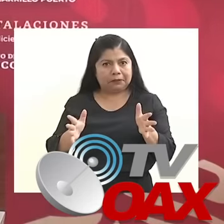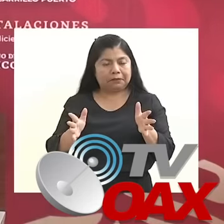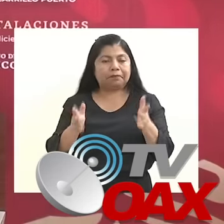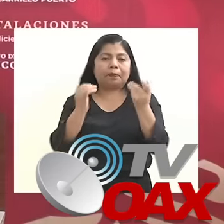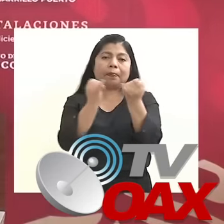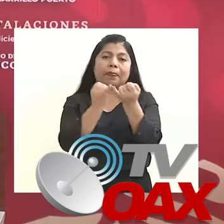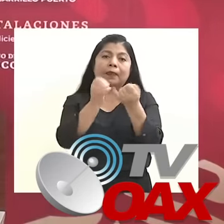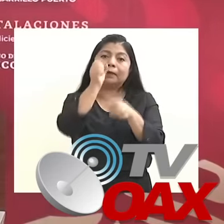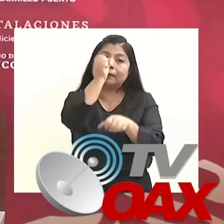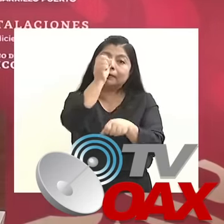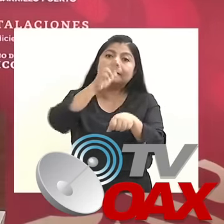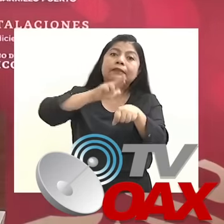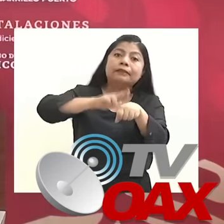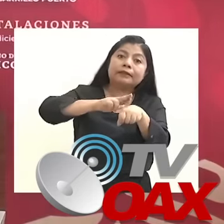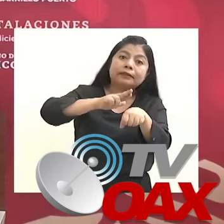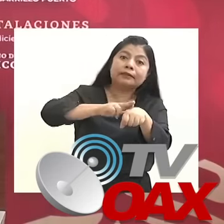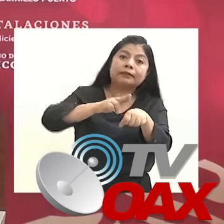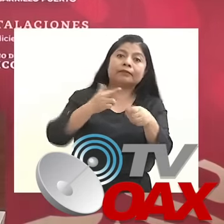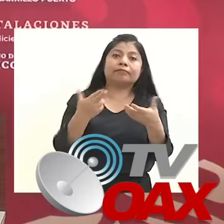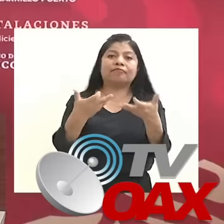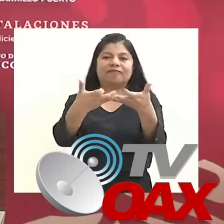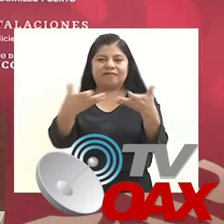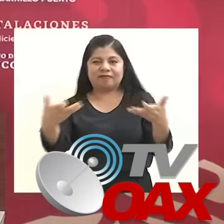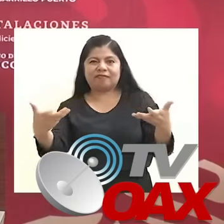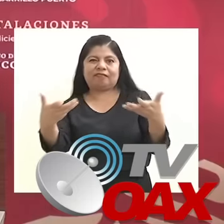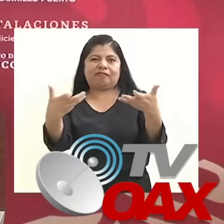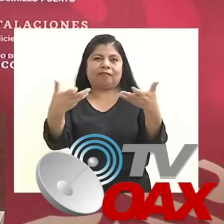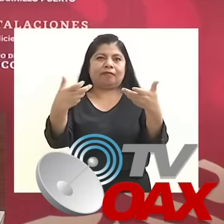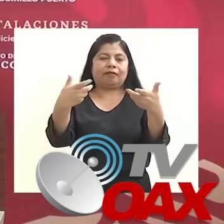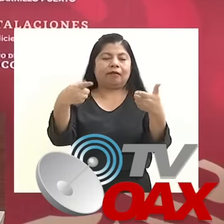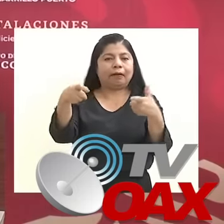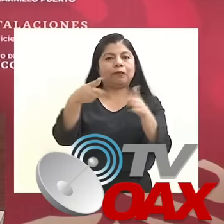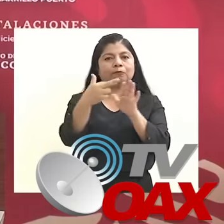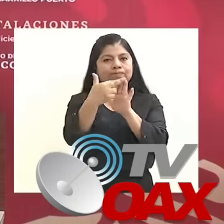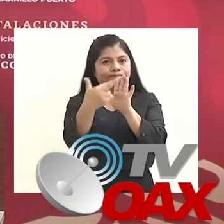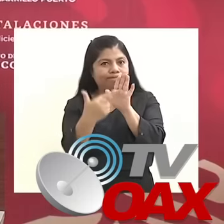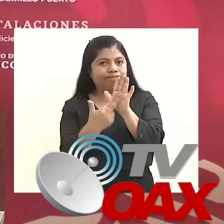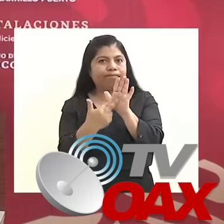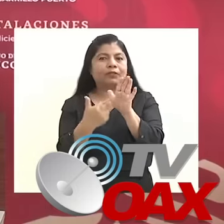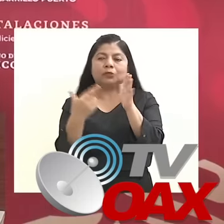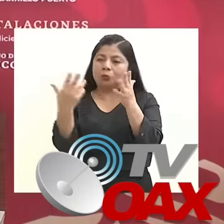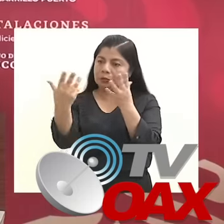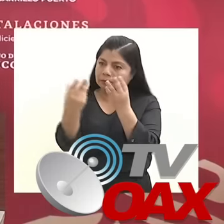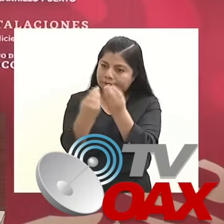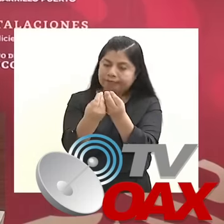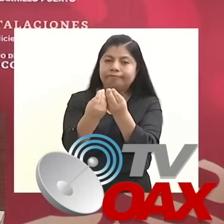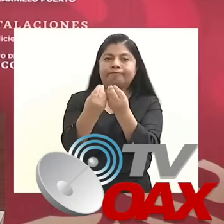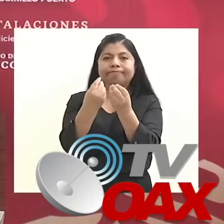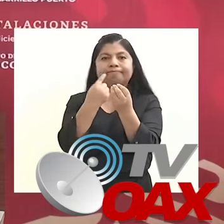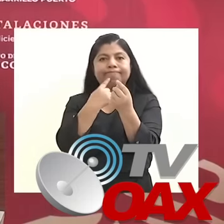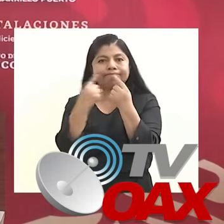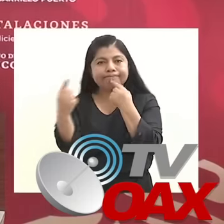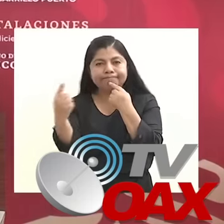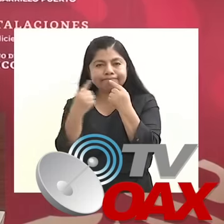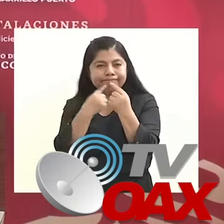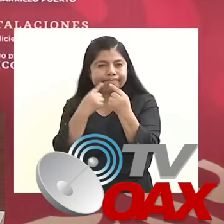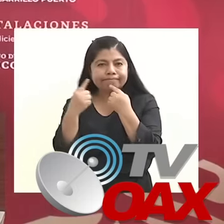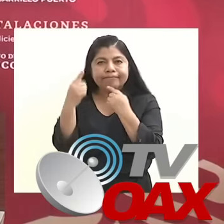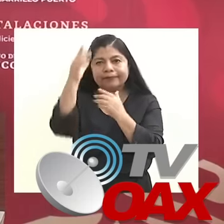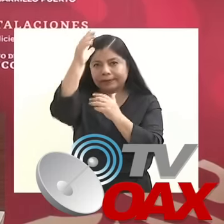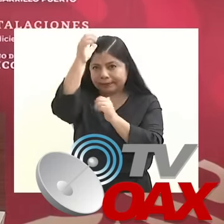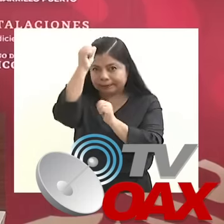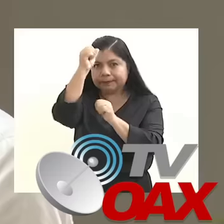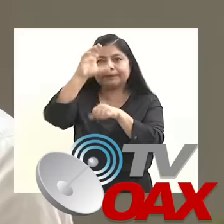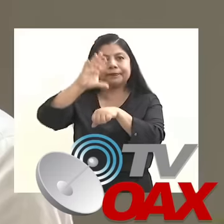Agraria, también nuestro reconocimiento a quienes nos